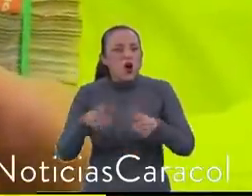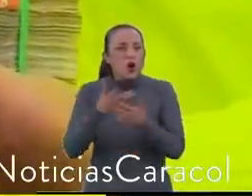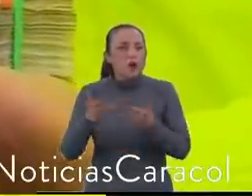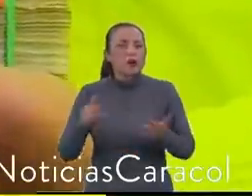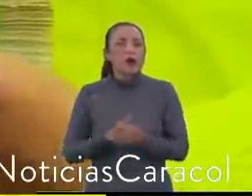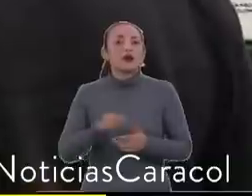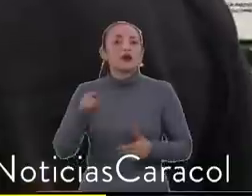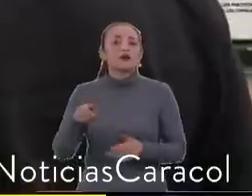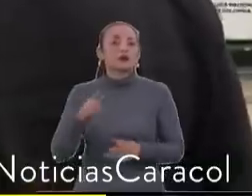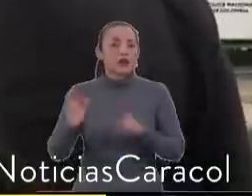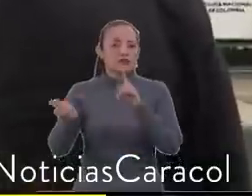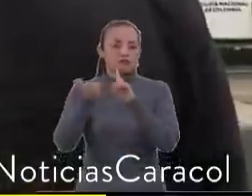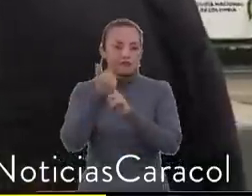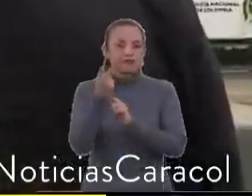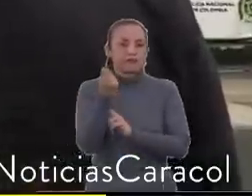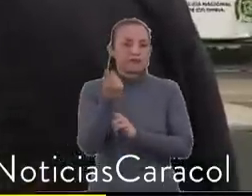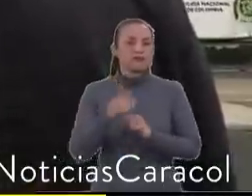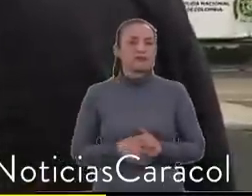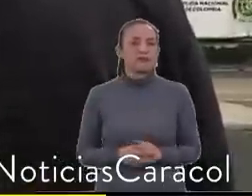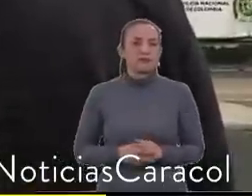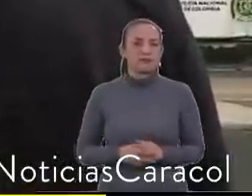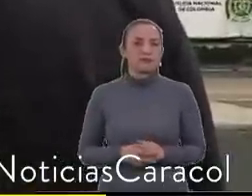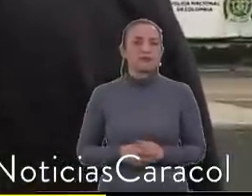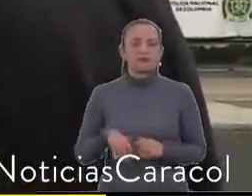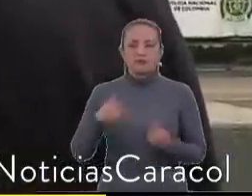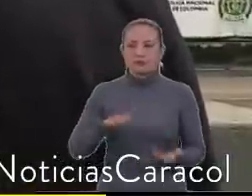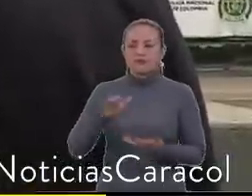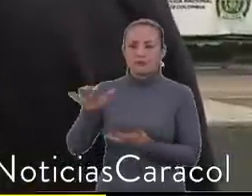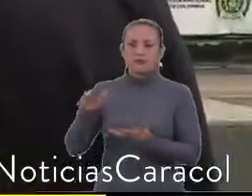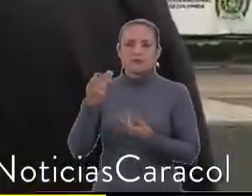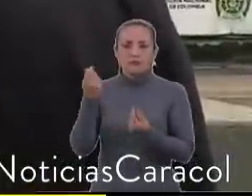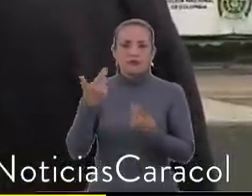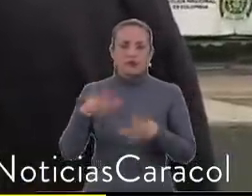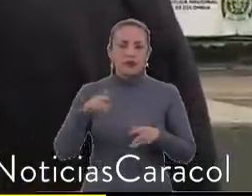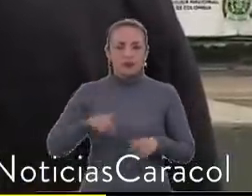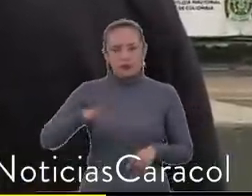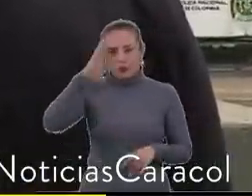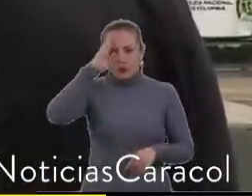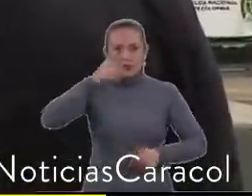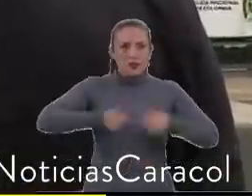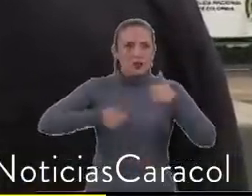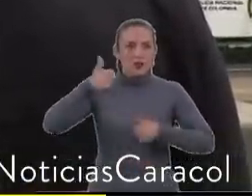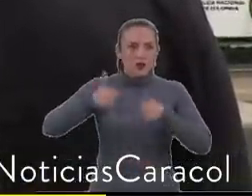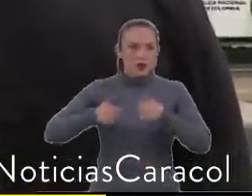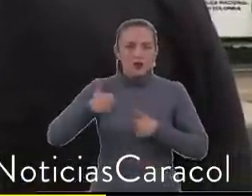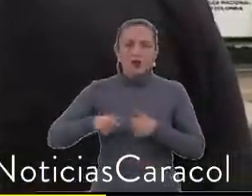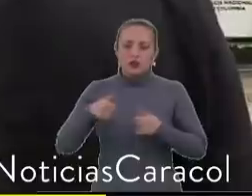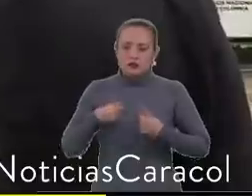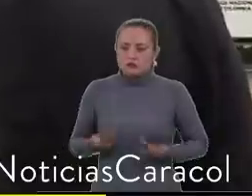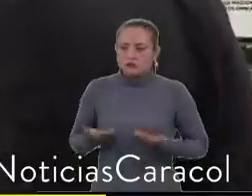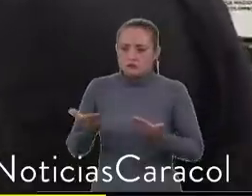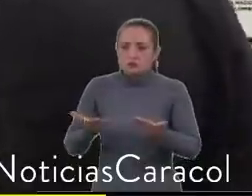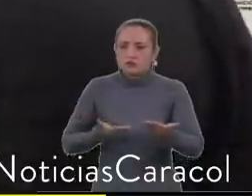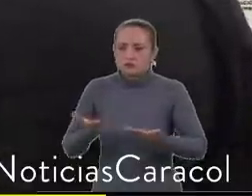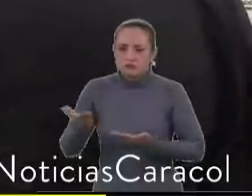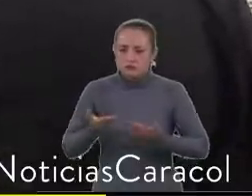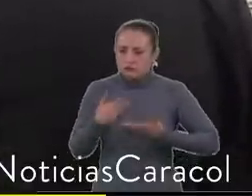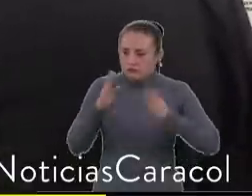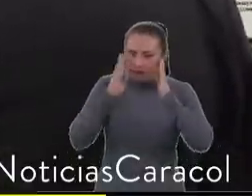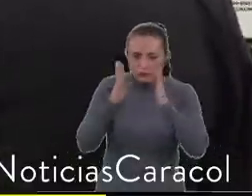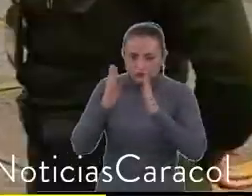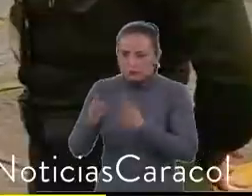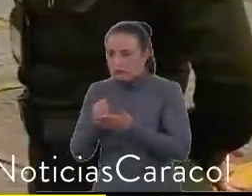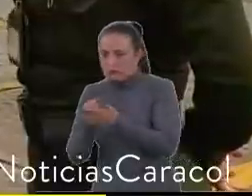dueño. Gracias a usted por la confianza en sus autoridades, en su policía. Y cuando usted requiera algún servicio, estamos prestos a